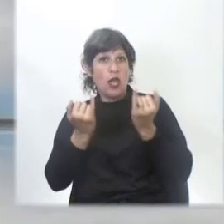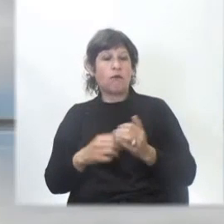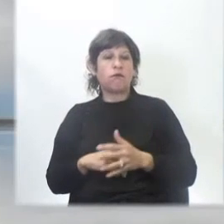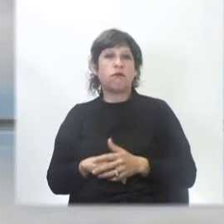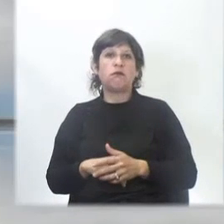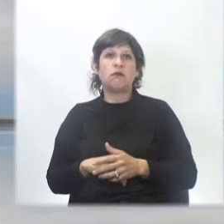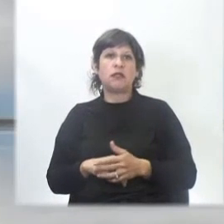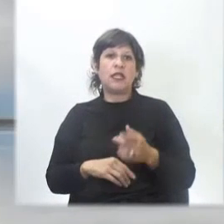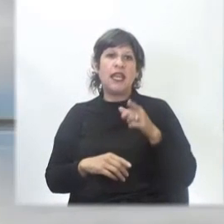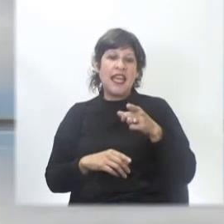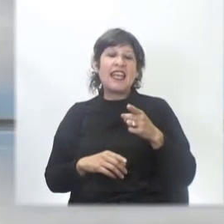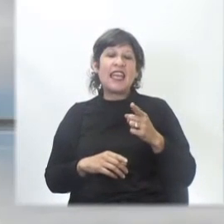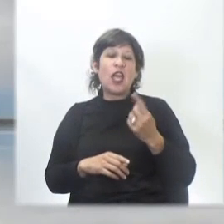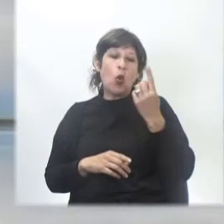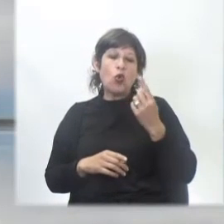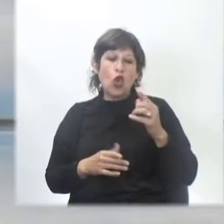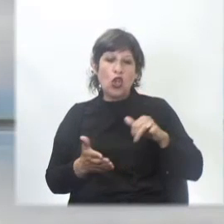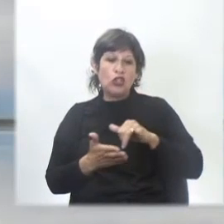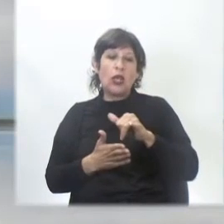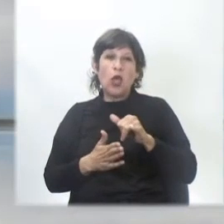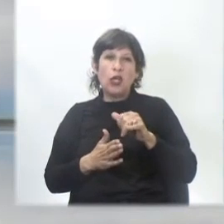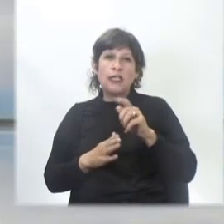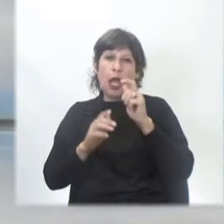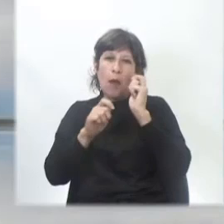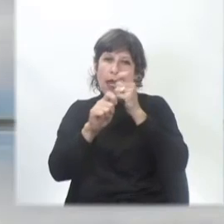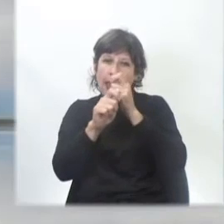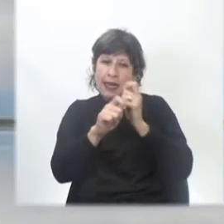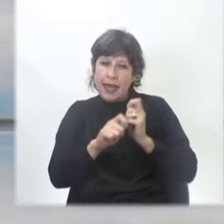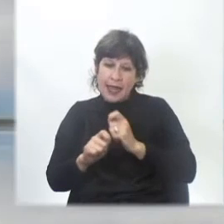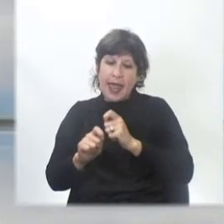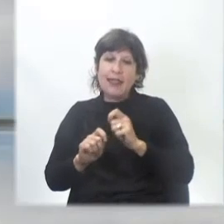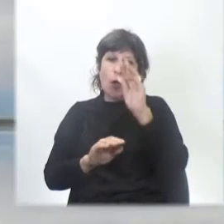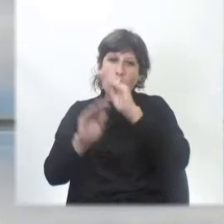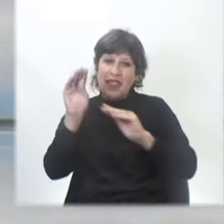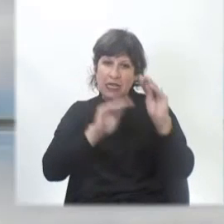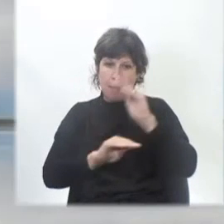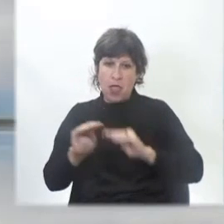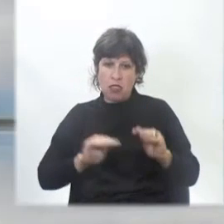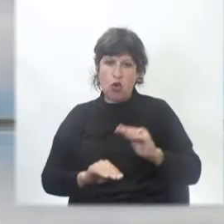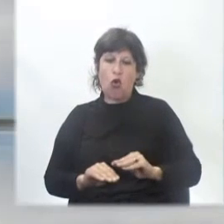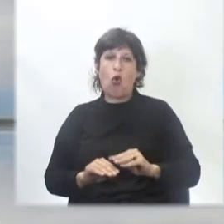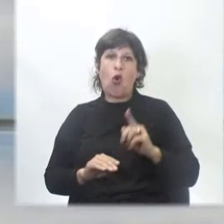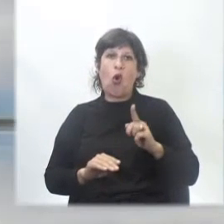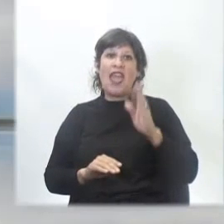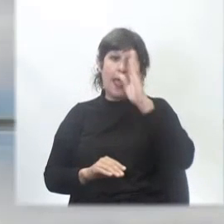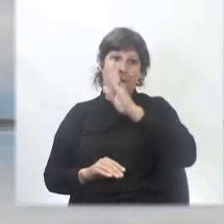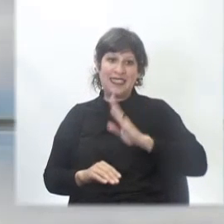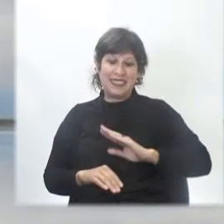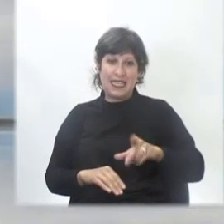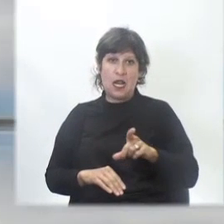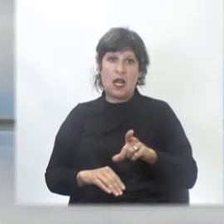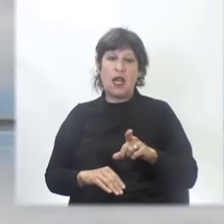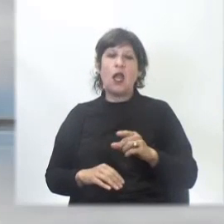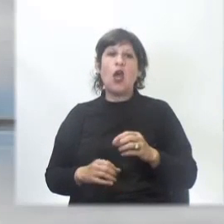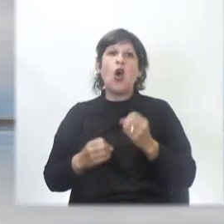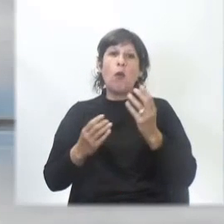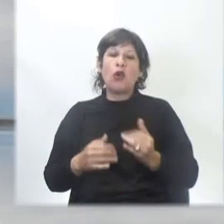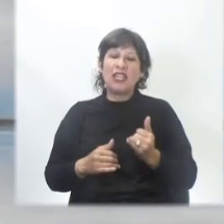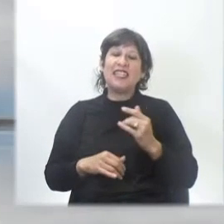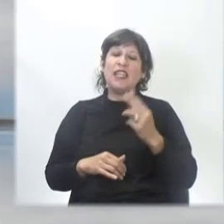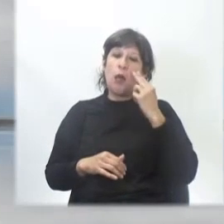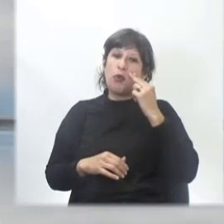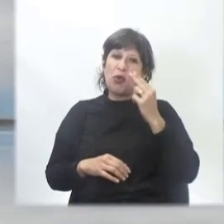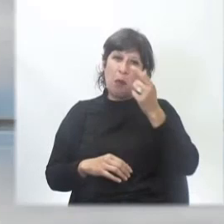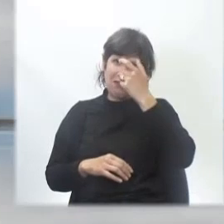que uno de los aviones estaba siendo arreglado, se le estaba haciendo un mantenimiento en Brasil porque había tenido problemas